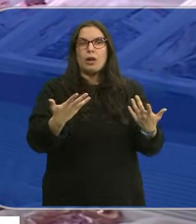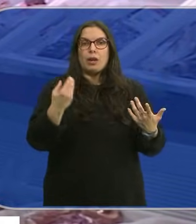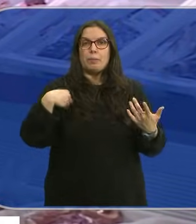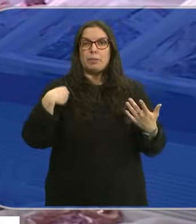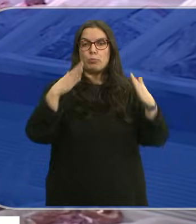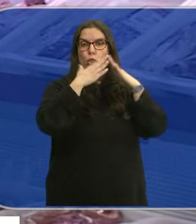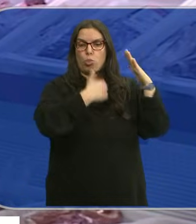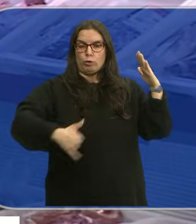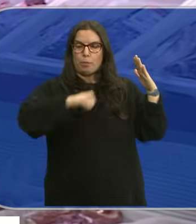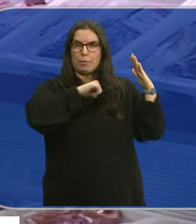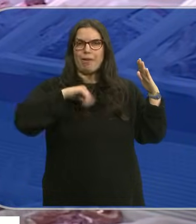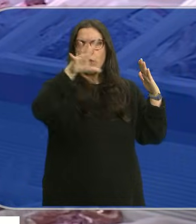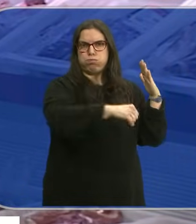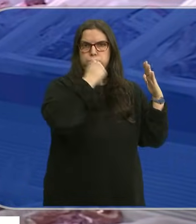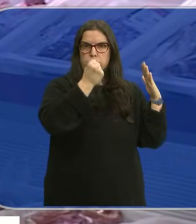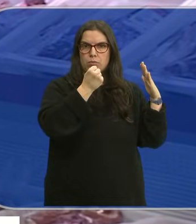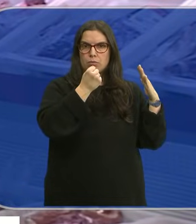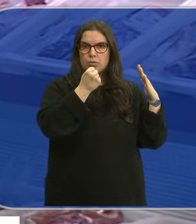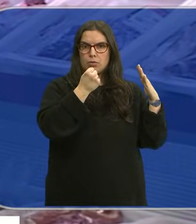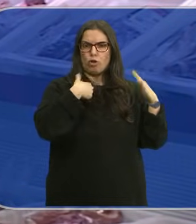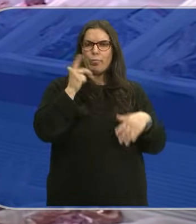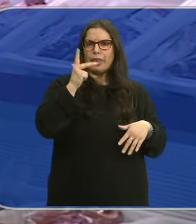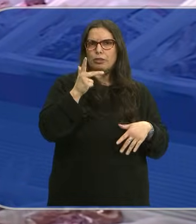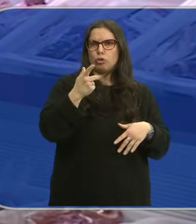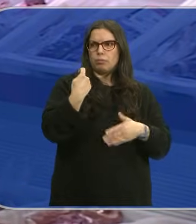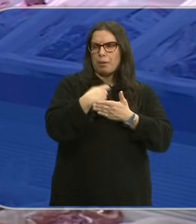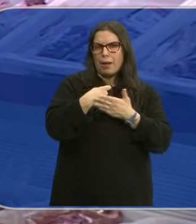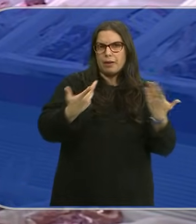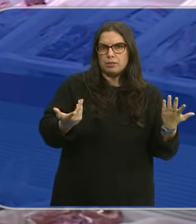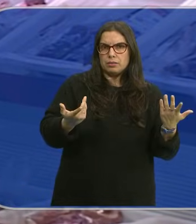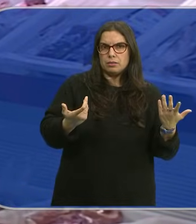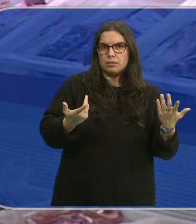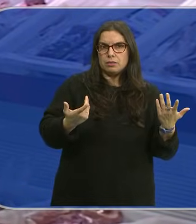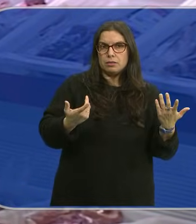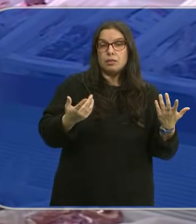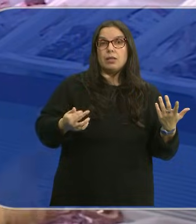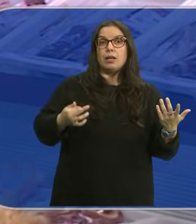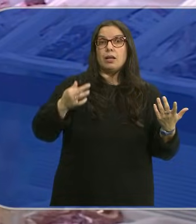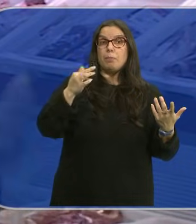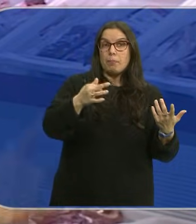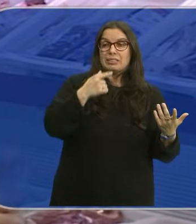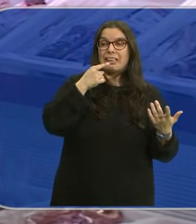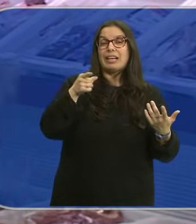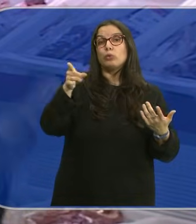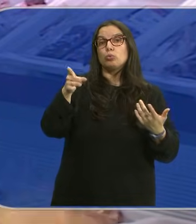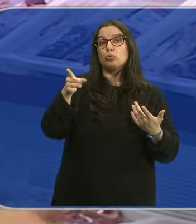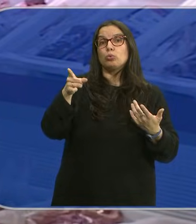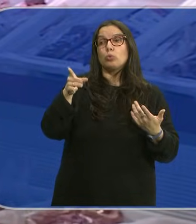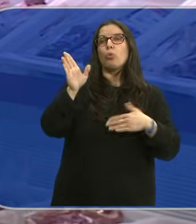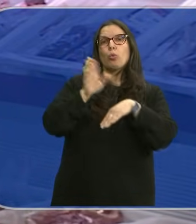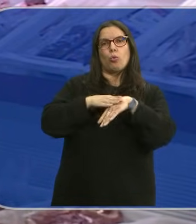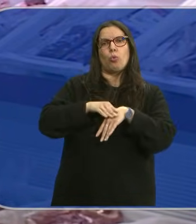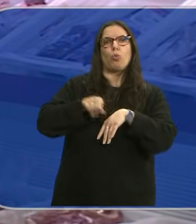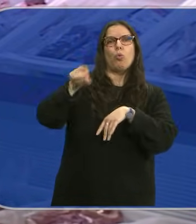expropiar el derecho de un arrendador a cobrar su renta y aún encima decirle a ese arrendador que es el